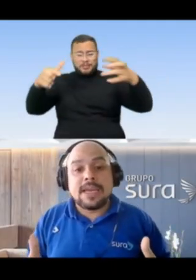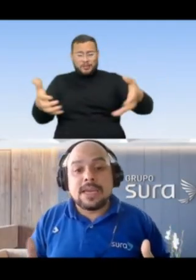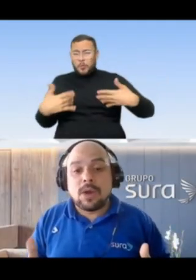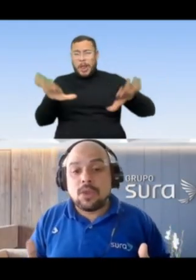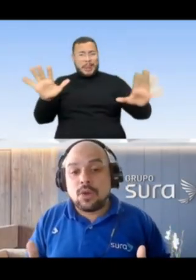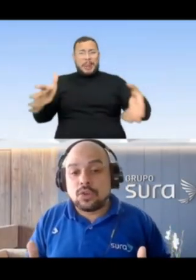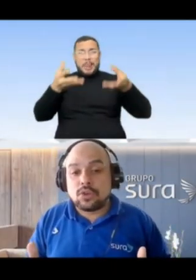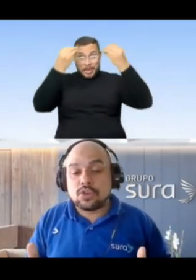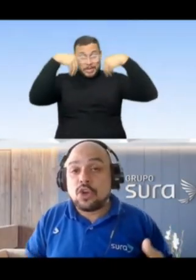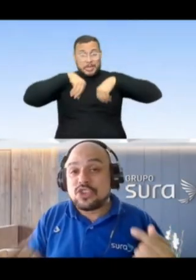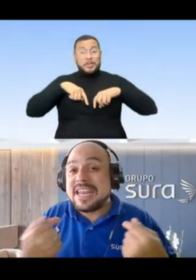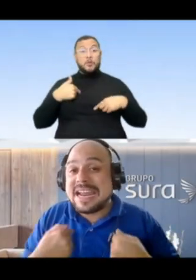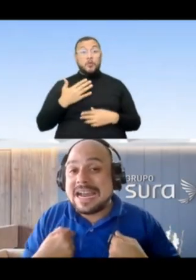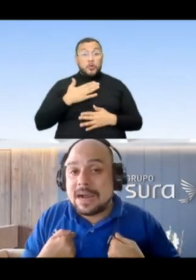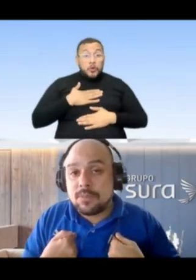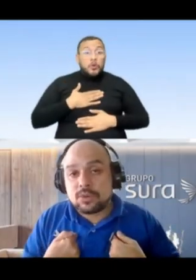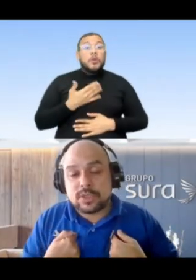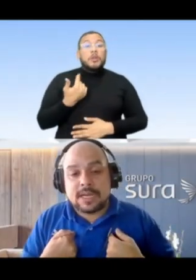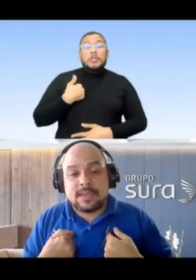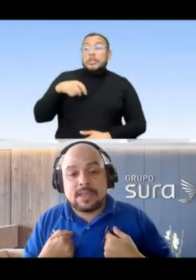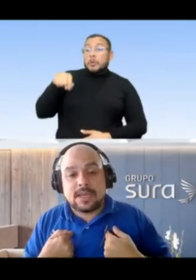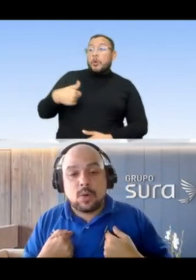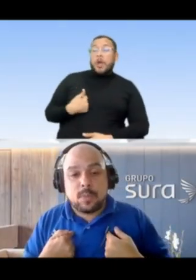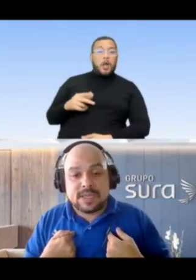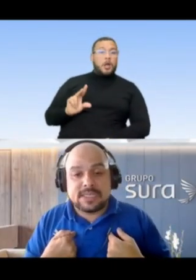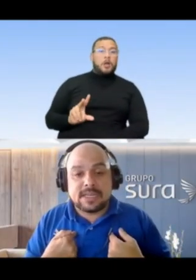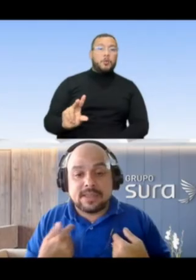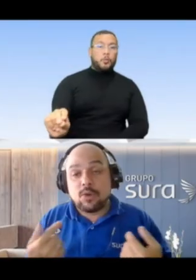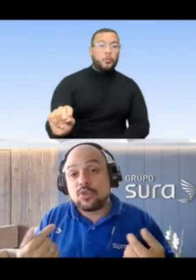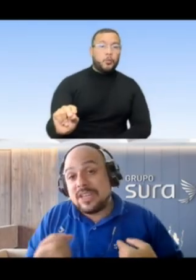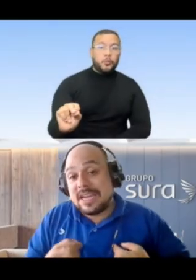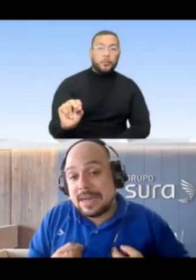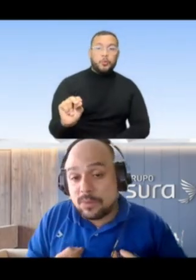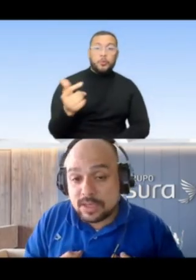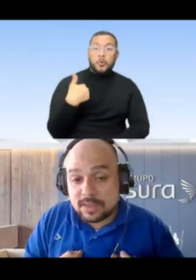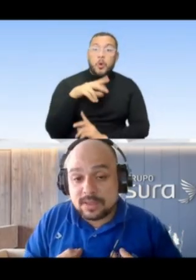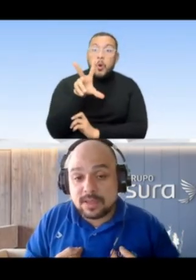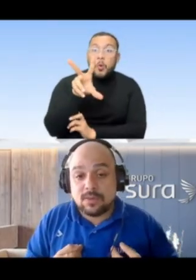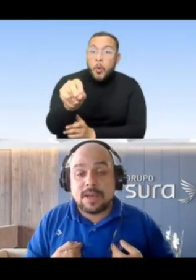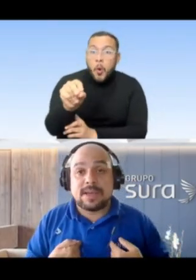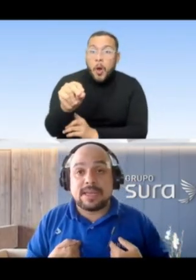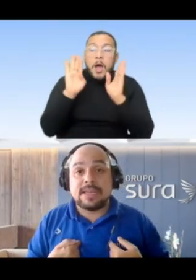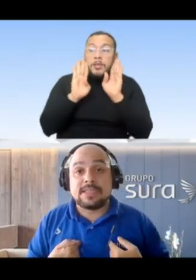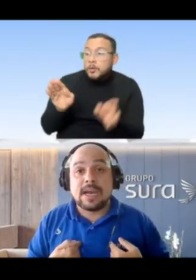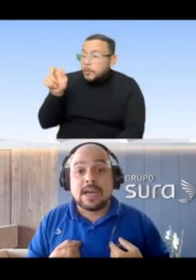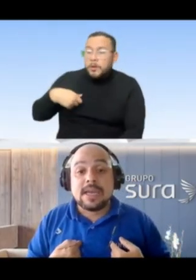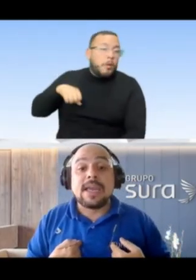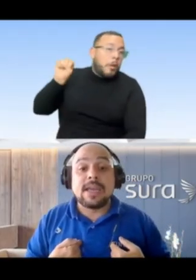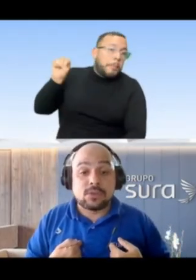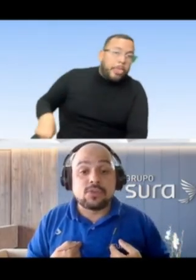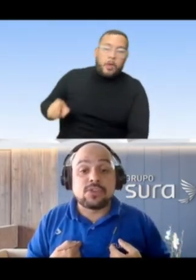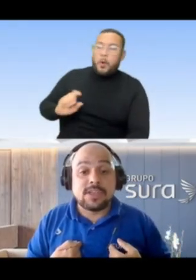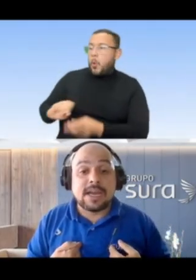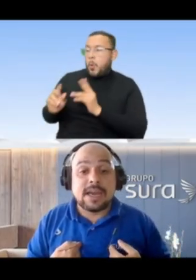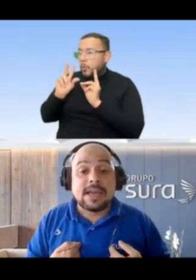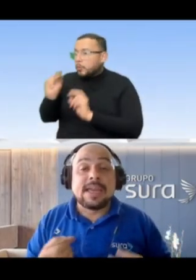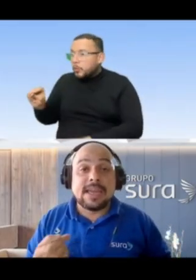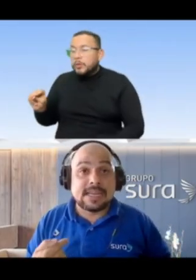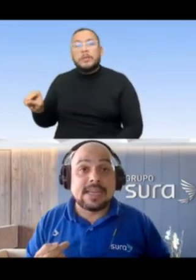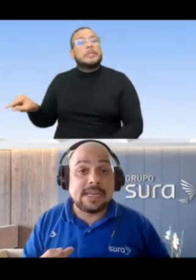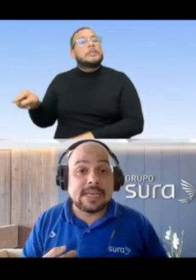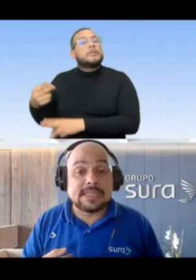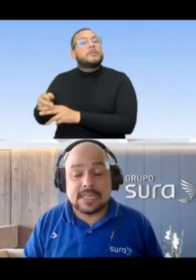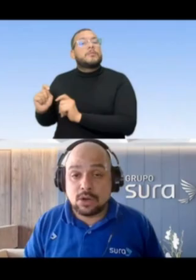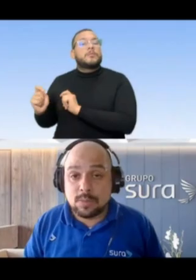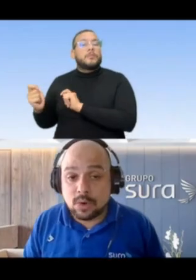no? Ahí cuando nosotros nos negamos a atender a un paciente o nos negamos a atender una emergencia, es